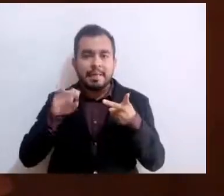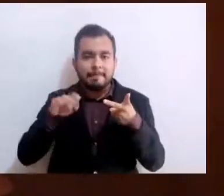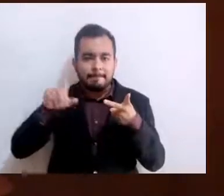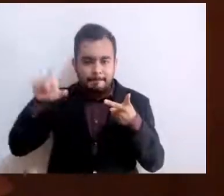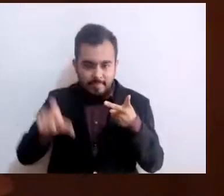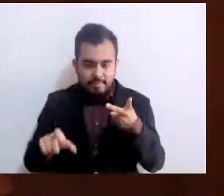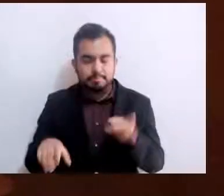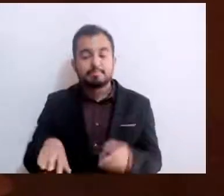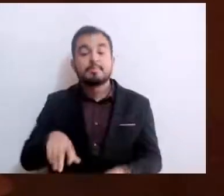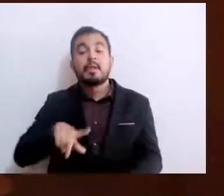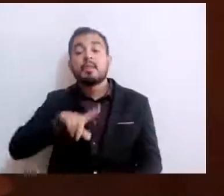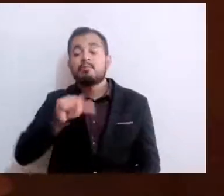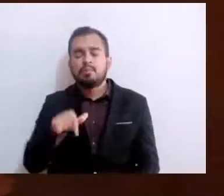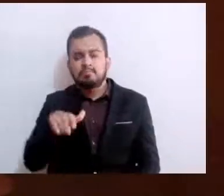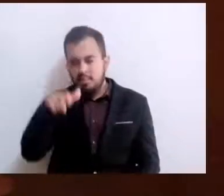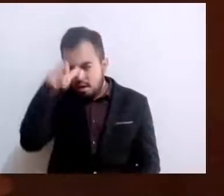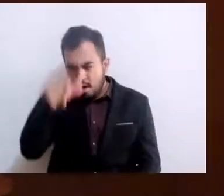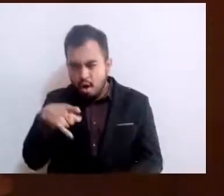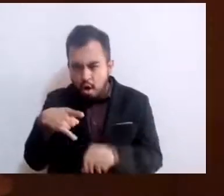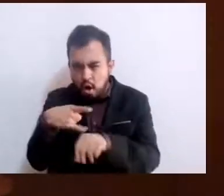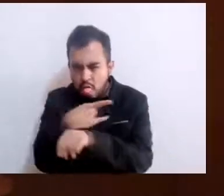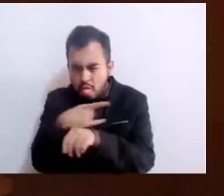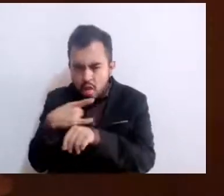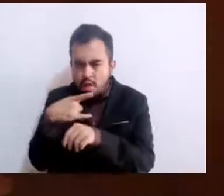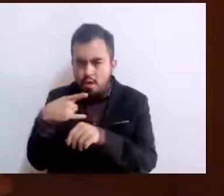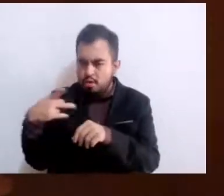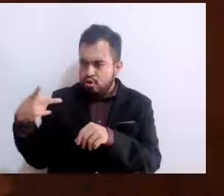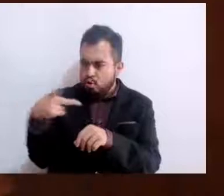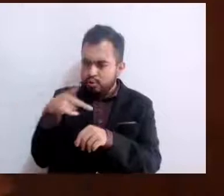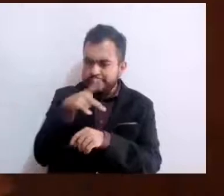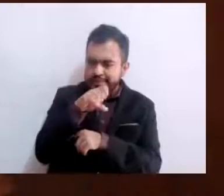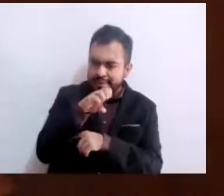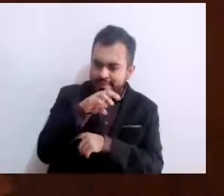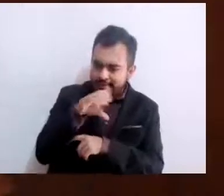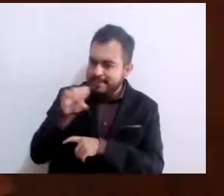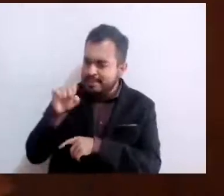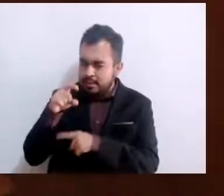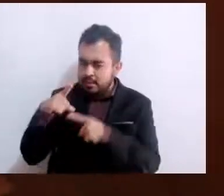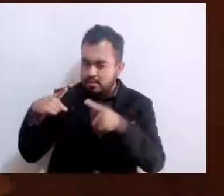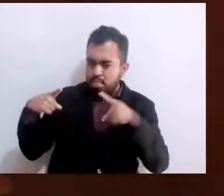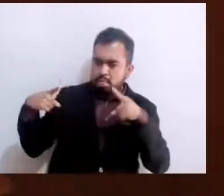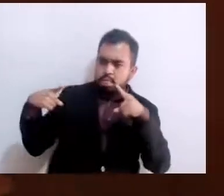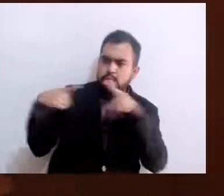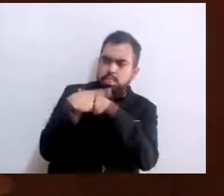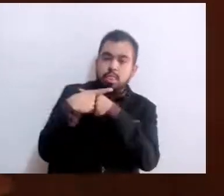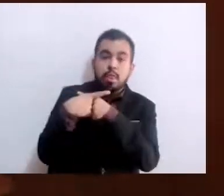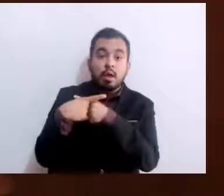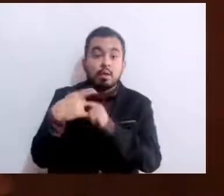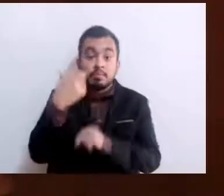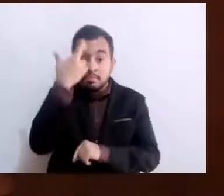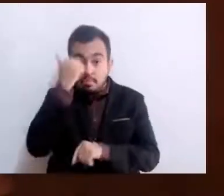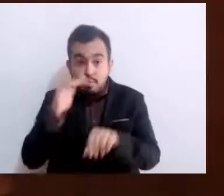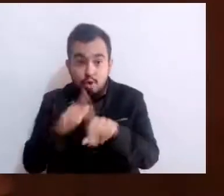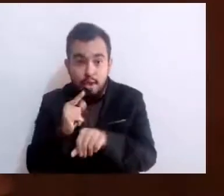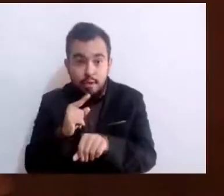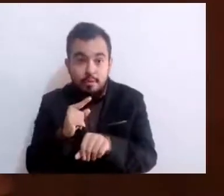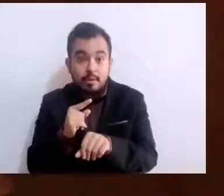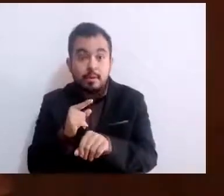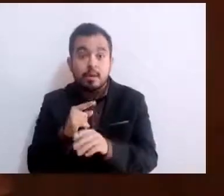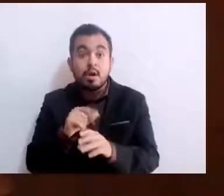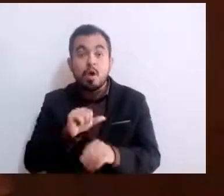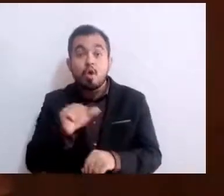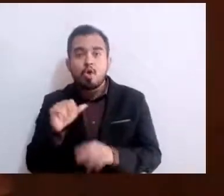la irregularidad e incongruencia entre ambas dependencias radica en que las demás actas de reuniones llevado a cabo en